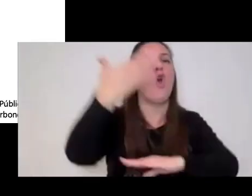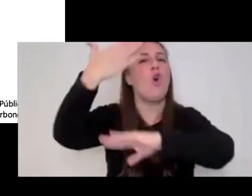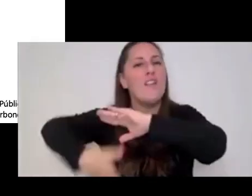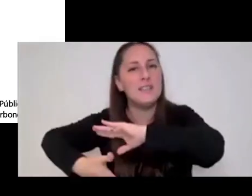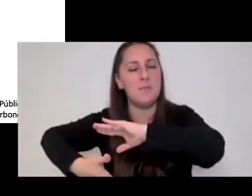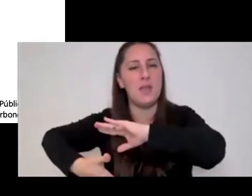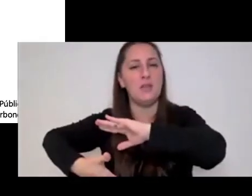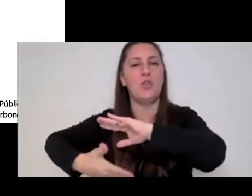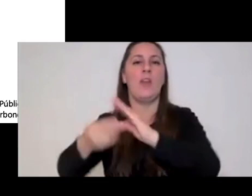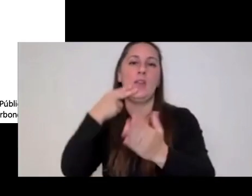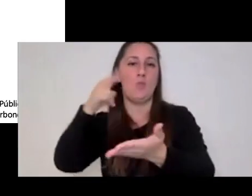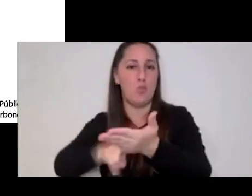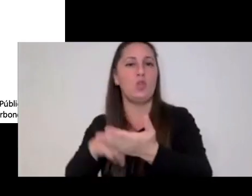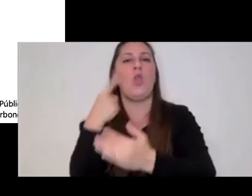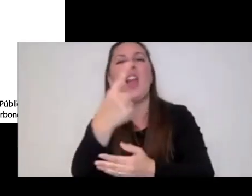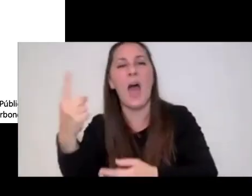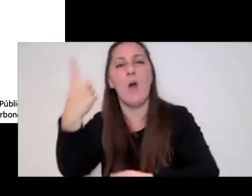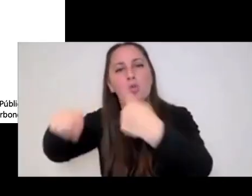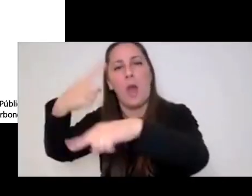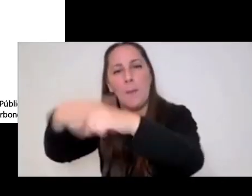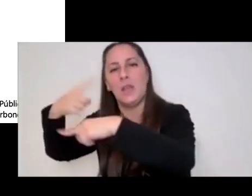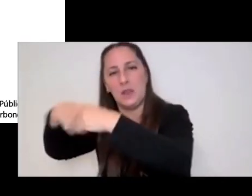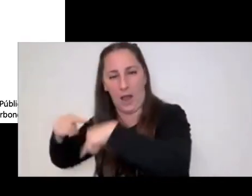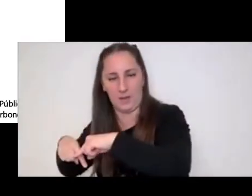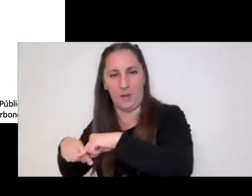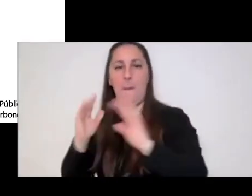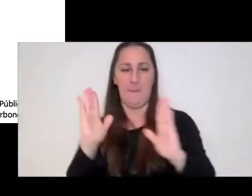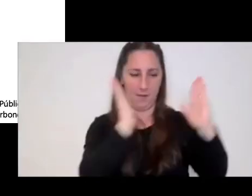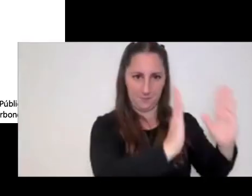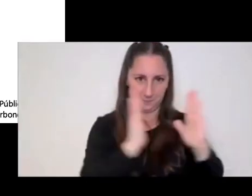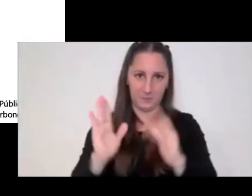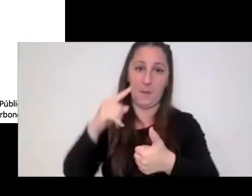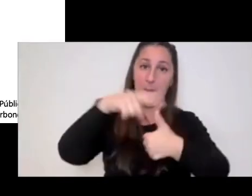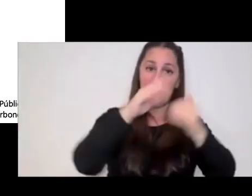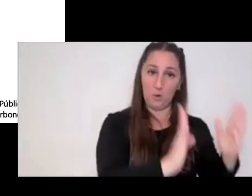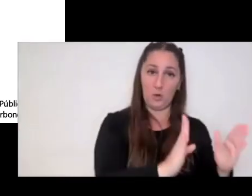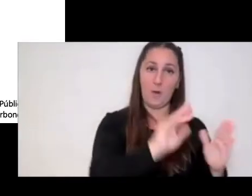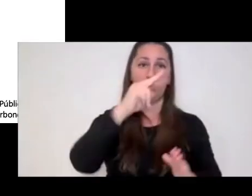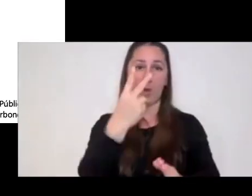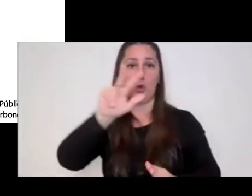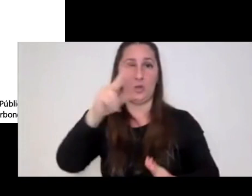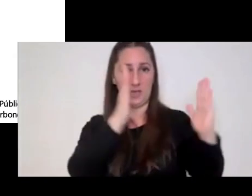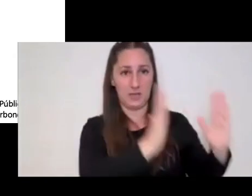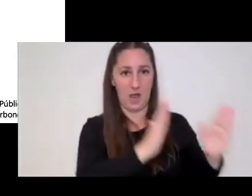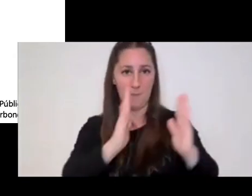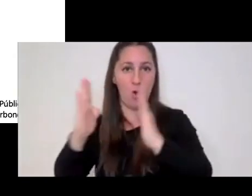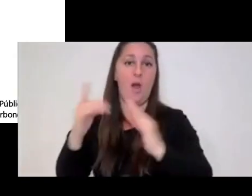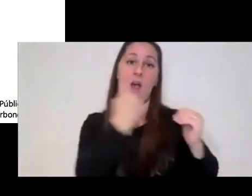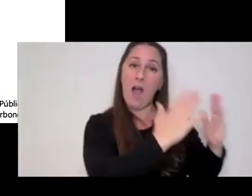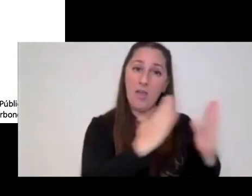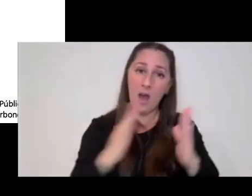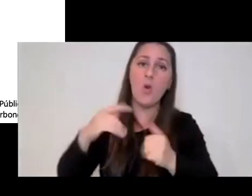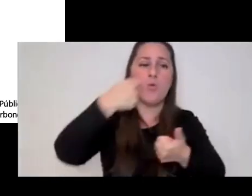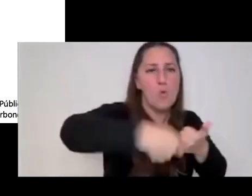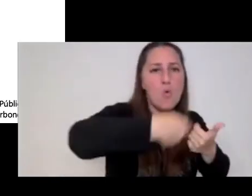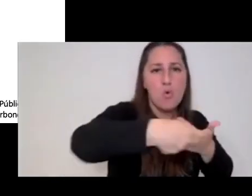cada uno de los tramos. Veámoslo esto por tramos. Primer tramo, segundo tramo, tercer tramo. Cada tramo tiene su alícuota y cada tramo